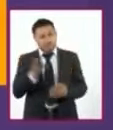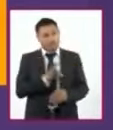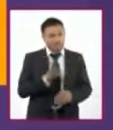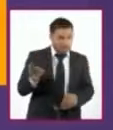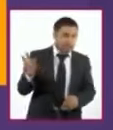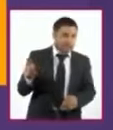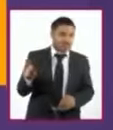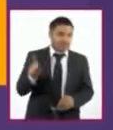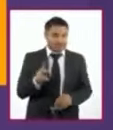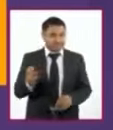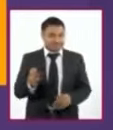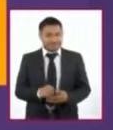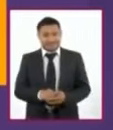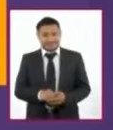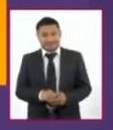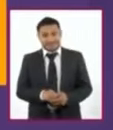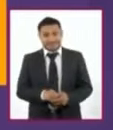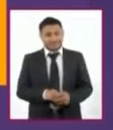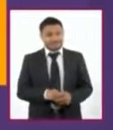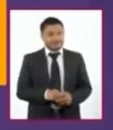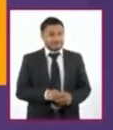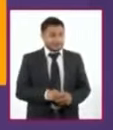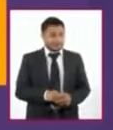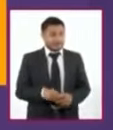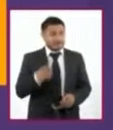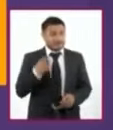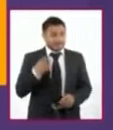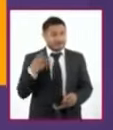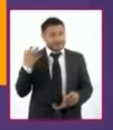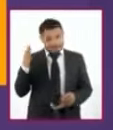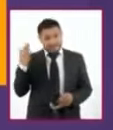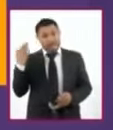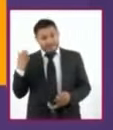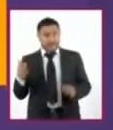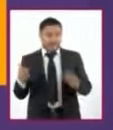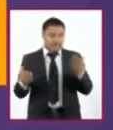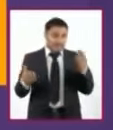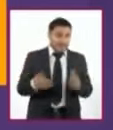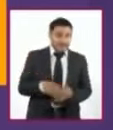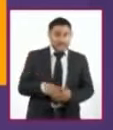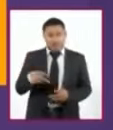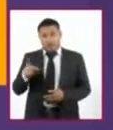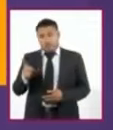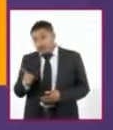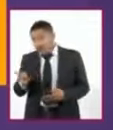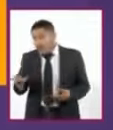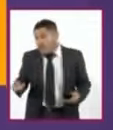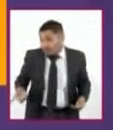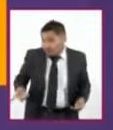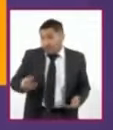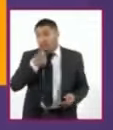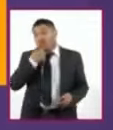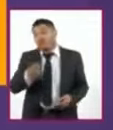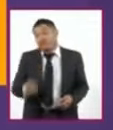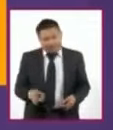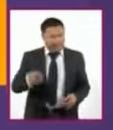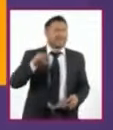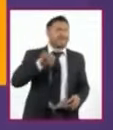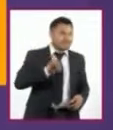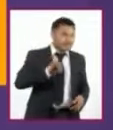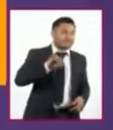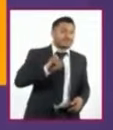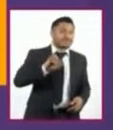que presentamos al inicio. Es un efecto de espejo. Podemos decir, sin temor a equivocarnos, que